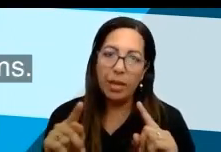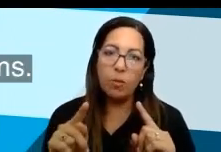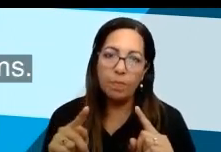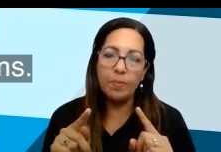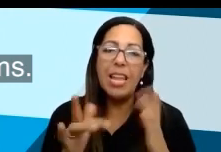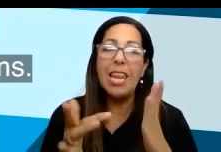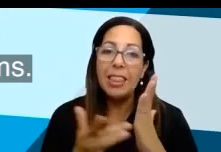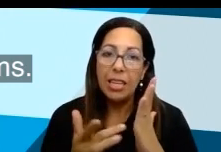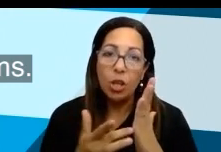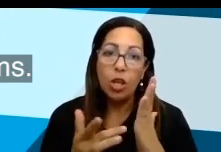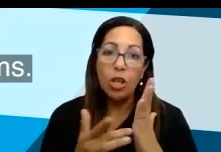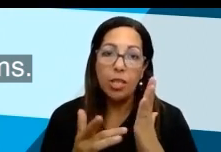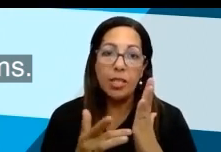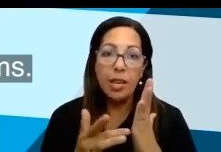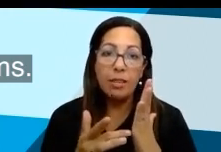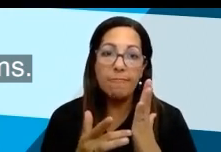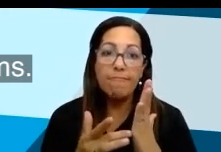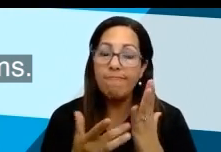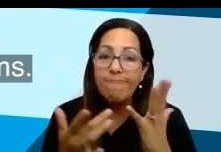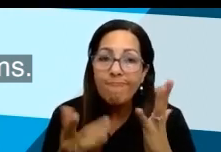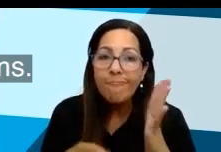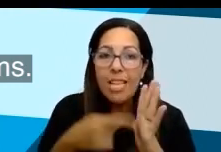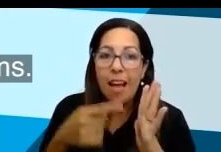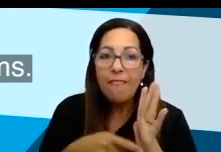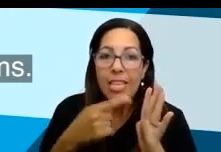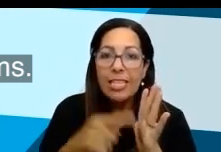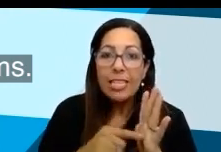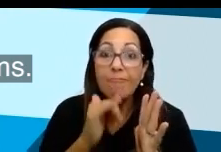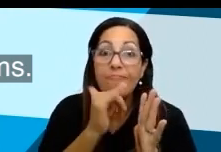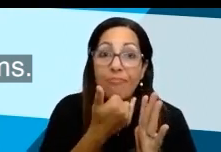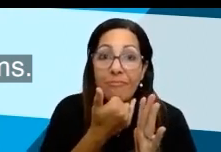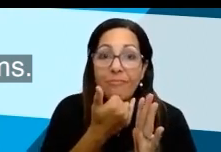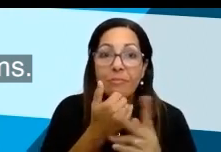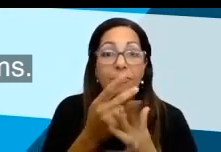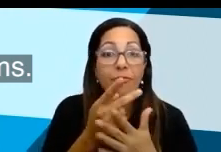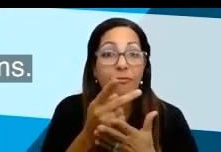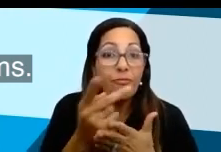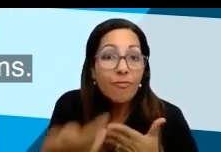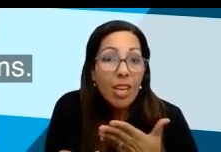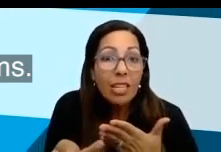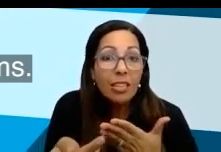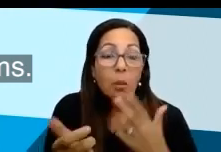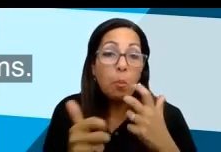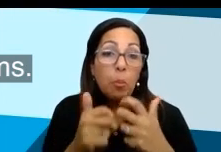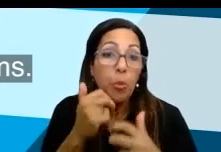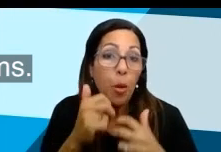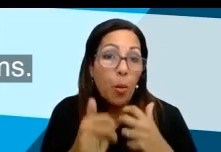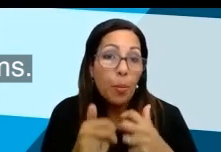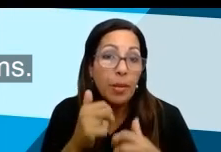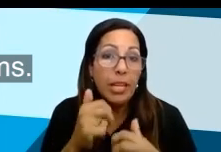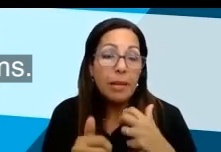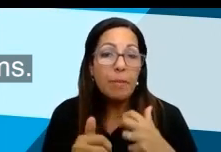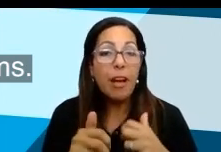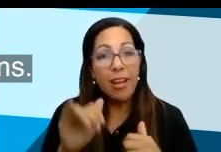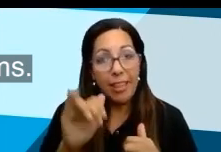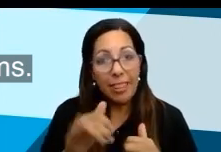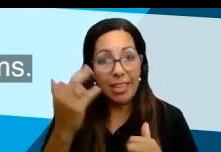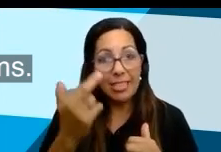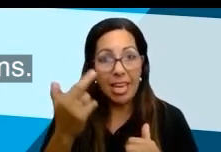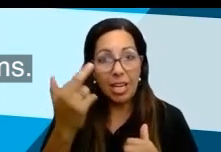tecnologías de vez en cuando pueden sufrir algún tipo de problema, y en ese sentido